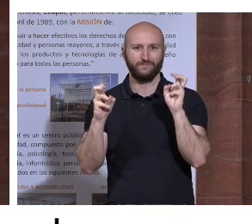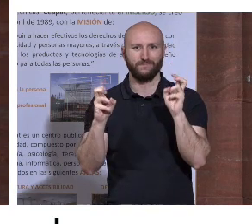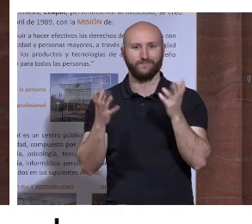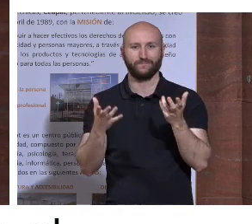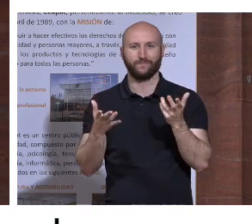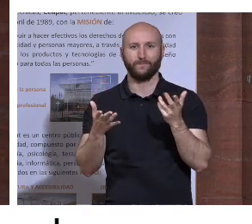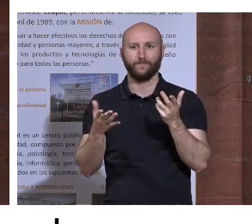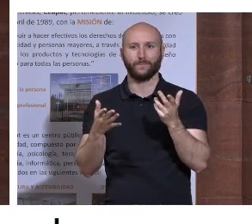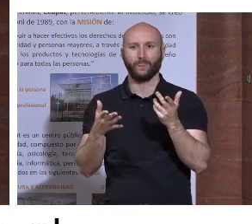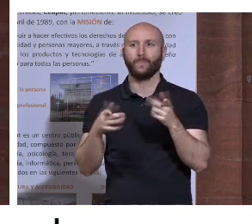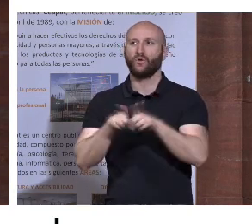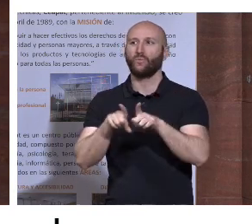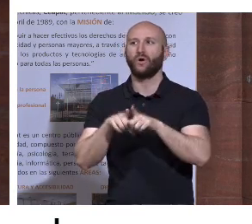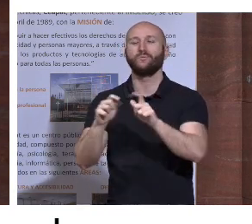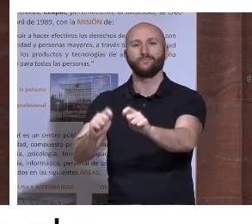Te dicen,